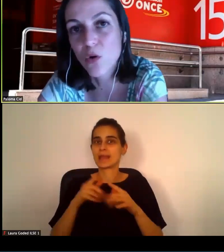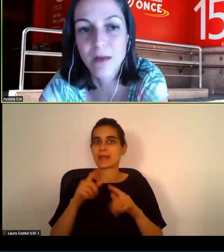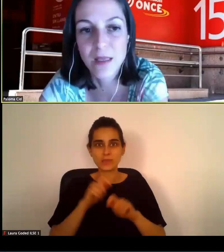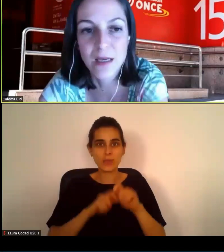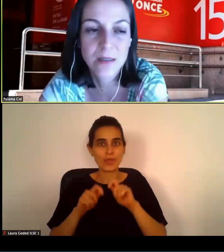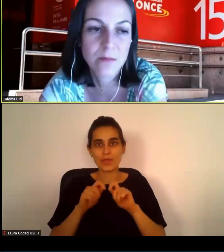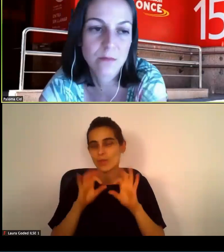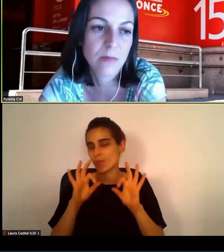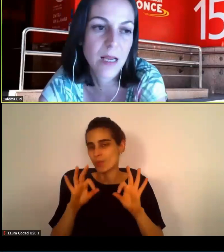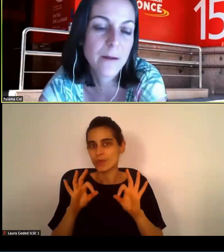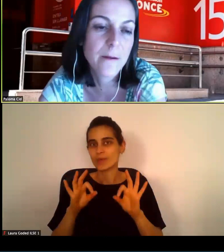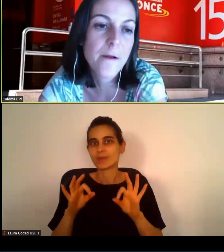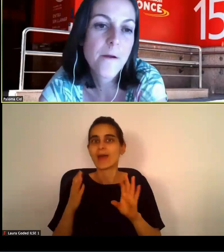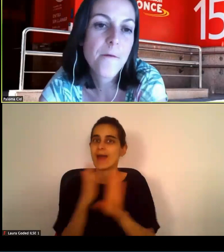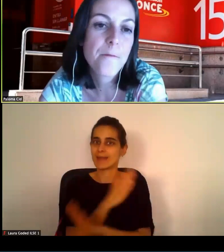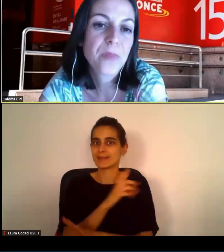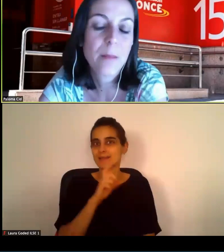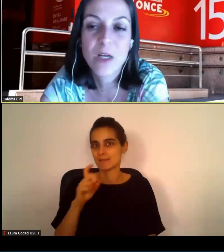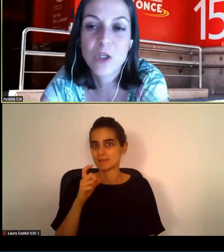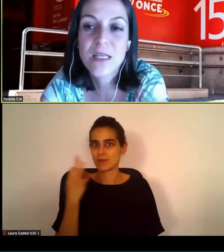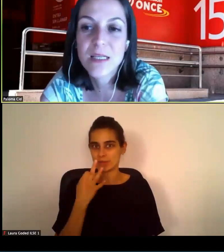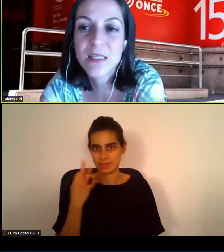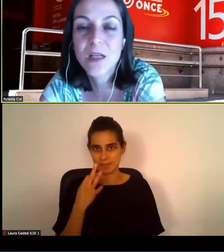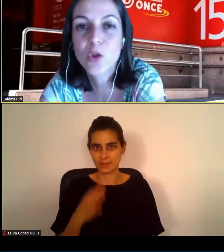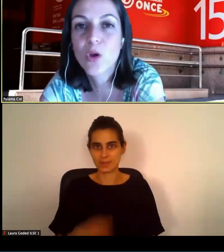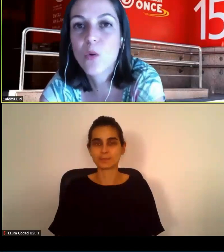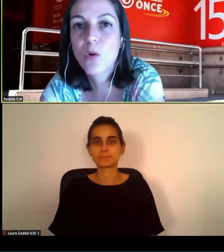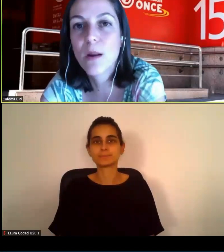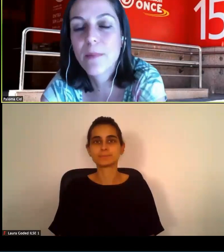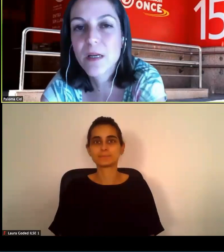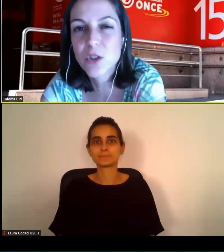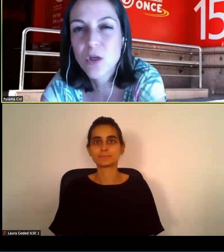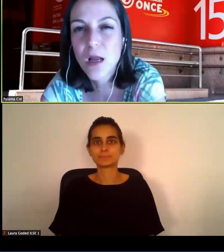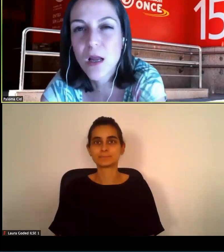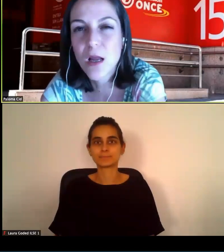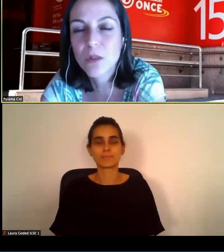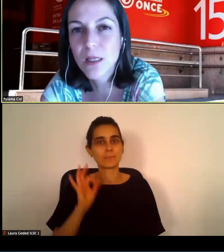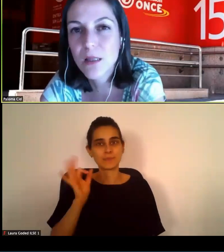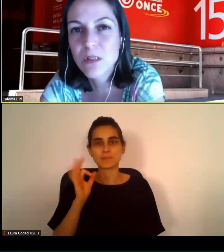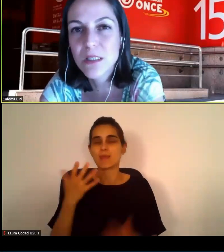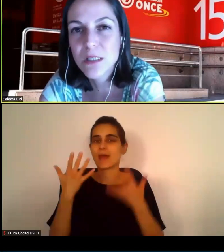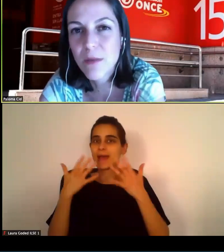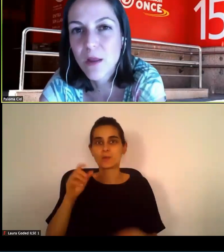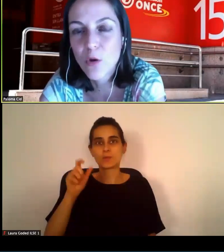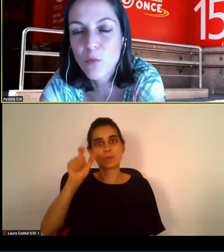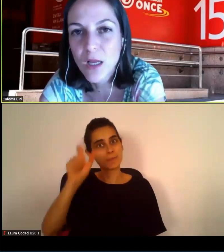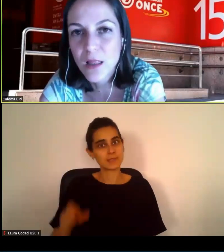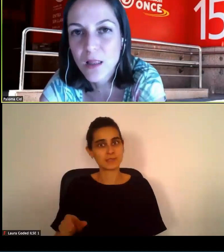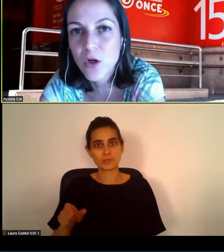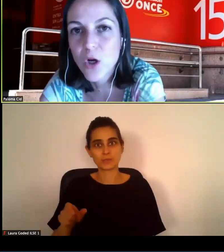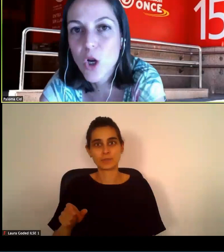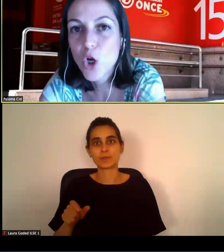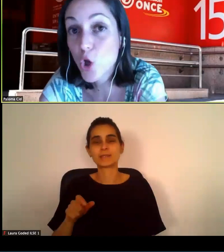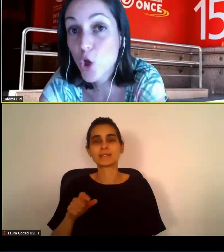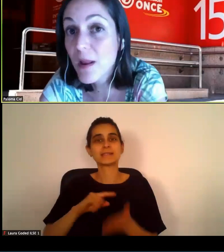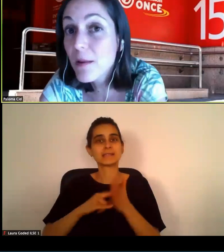concreta que vayáis, ¿vale? Pero sí que es cierto que aunque una persona utilice un sistema de